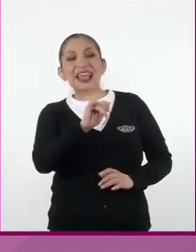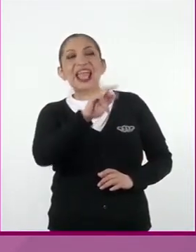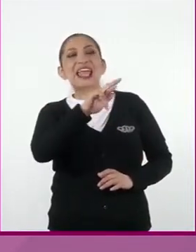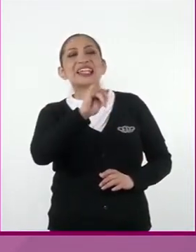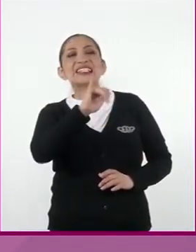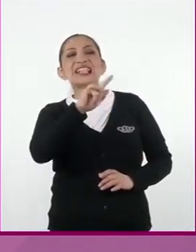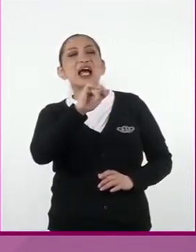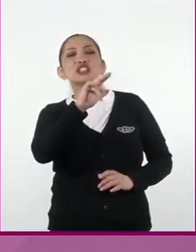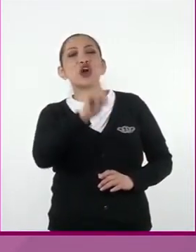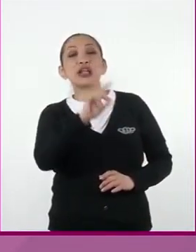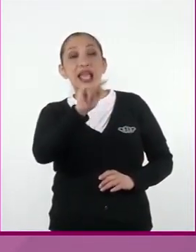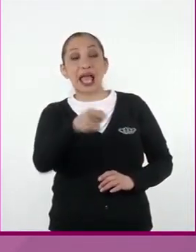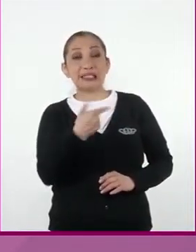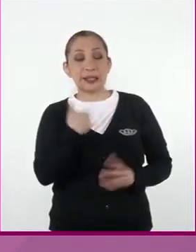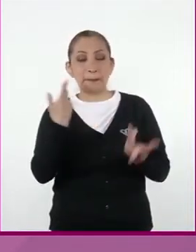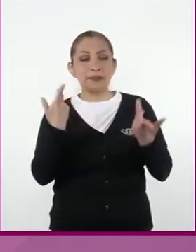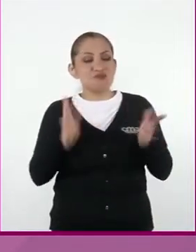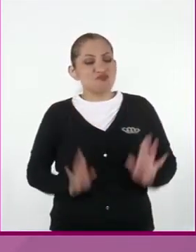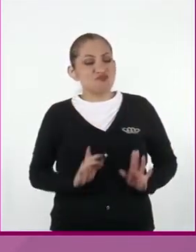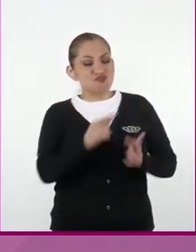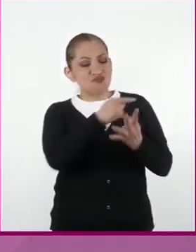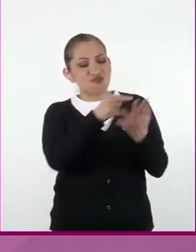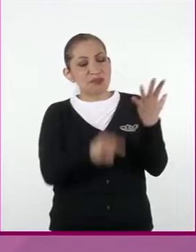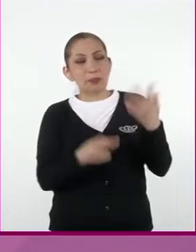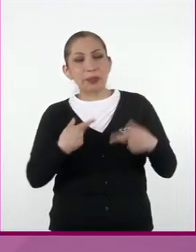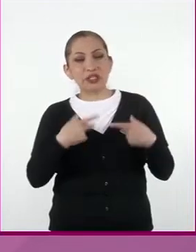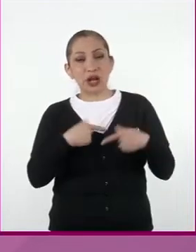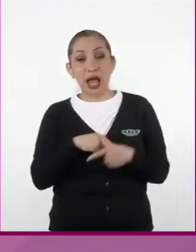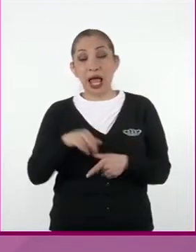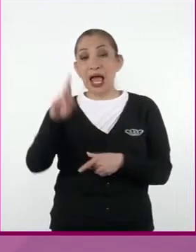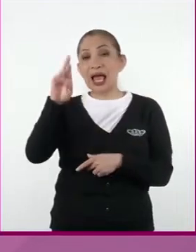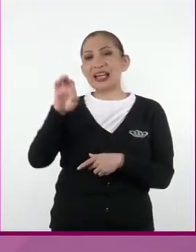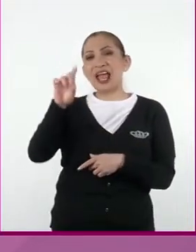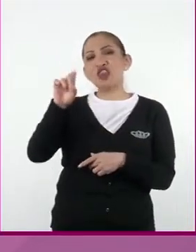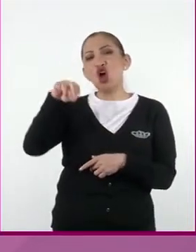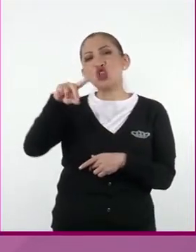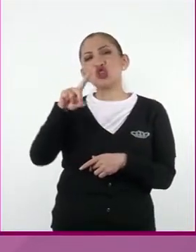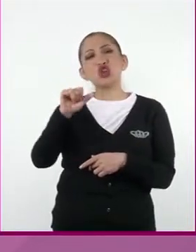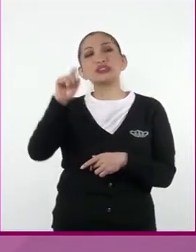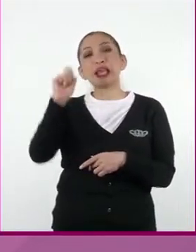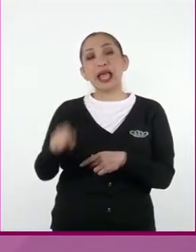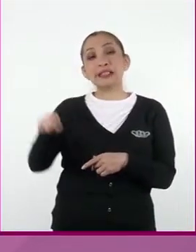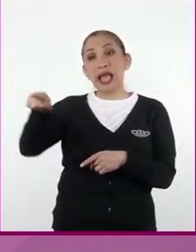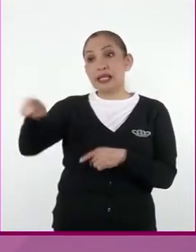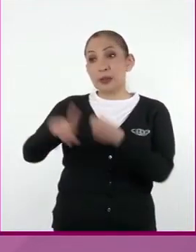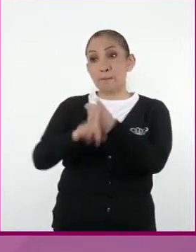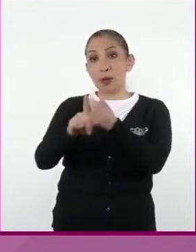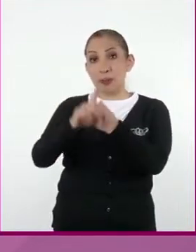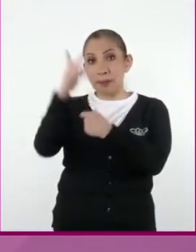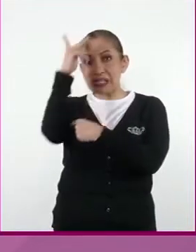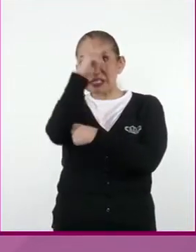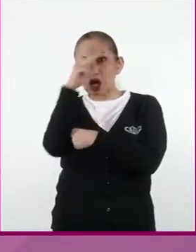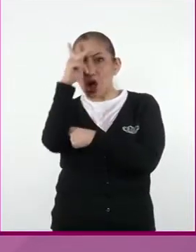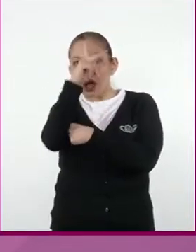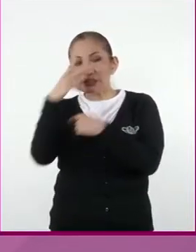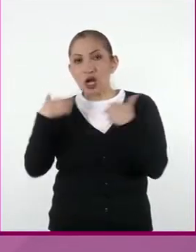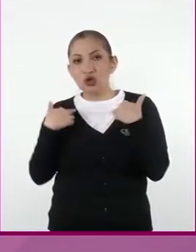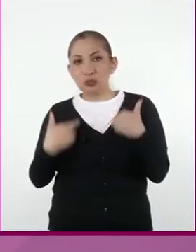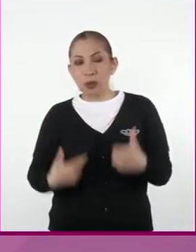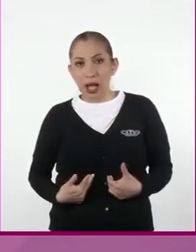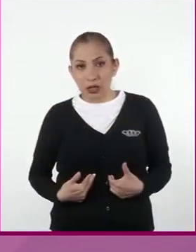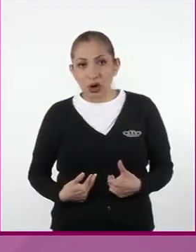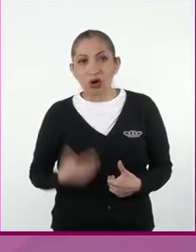Caracterización. 1. Clases de personajes. Inciso A. Redondos. Ellos representan los conflictos psicológicos de los seres